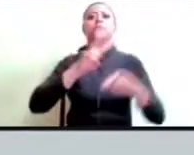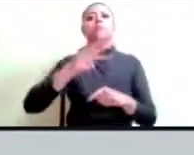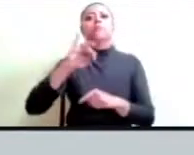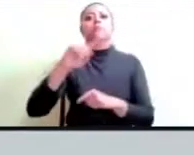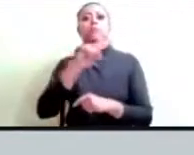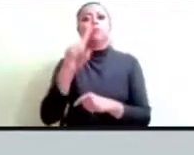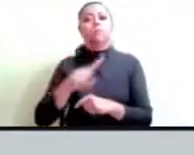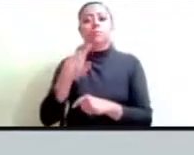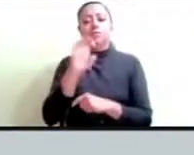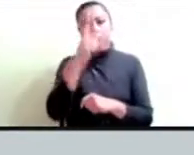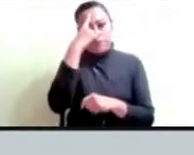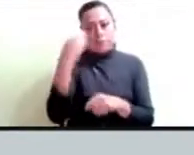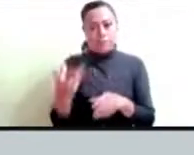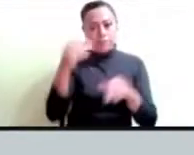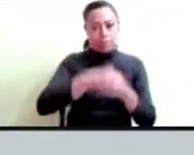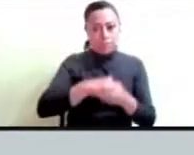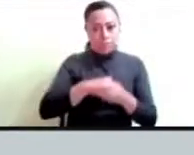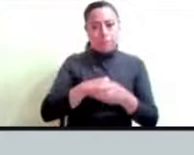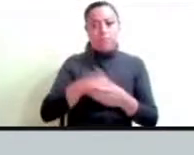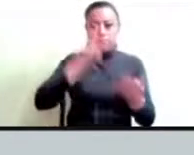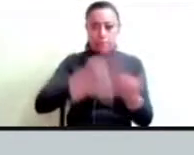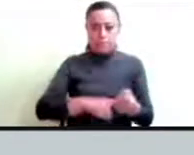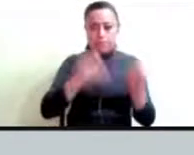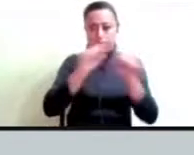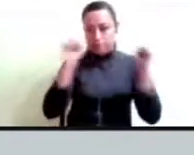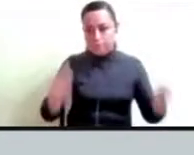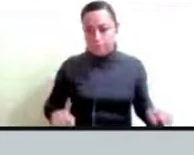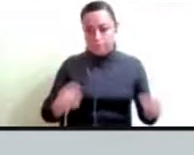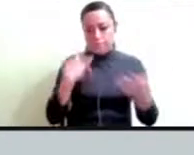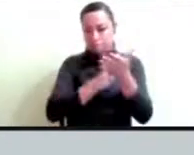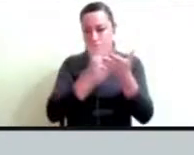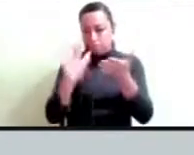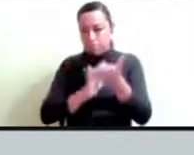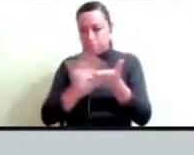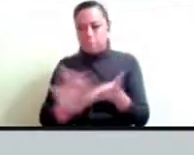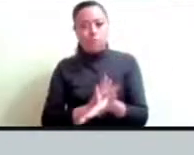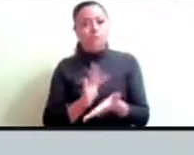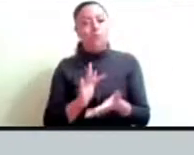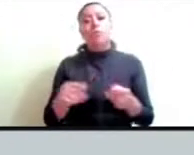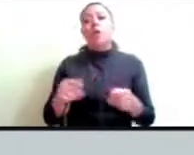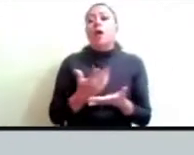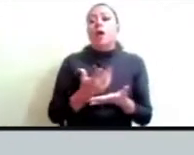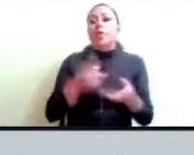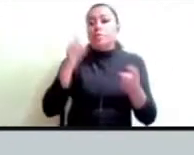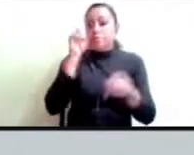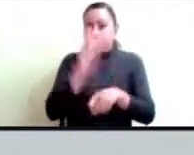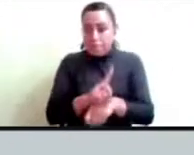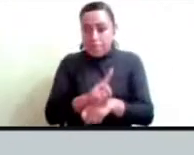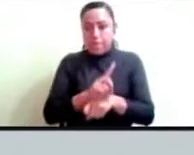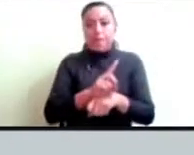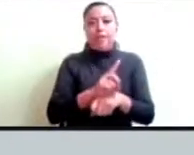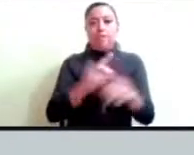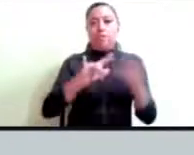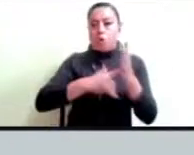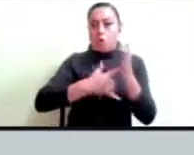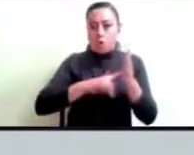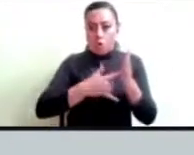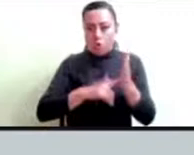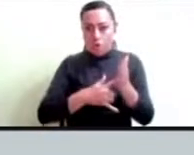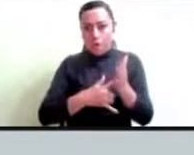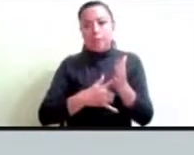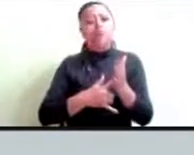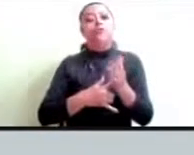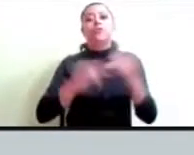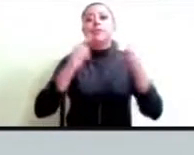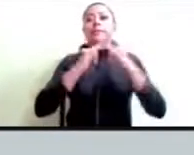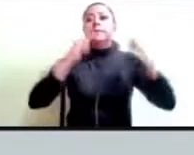navegación lo siguiente: la ubicación de los días y horarios en que se instalan los mercados sobre ruedas y tianguis de la ciudad,